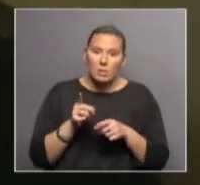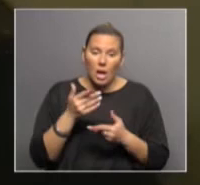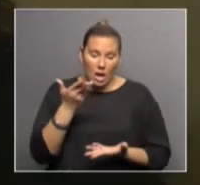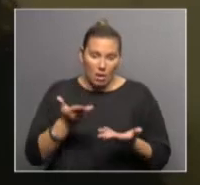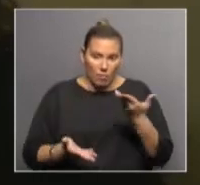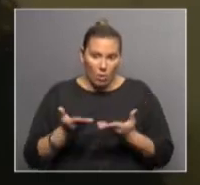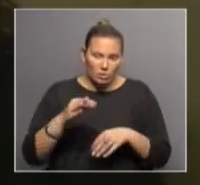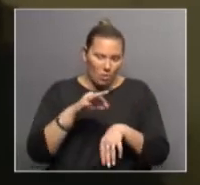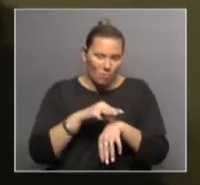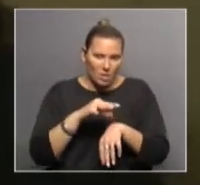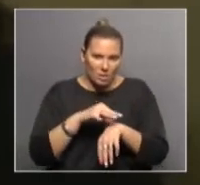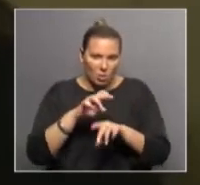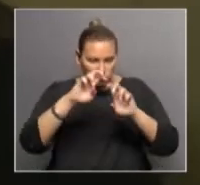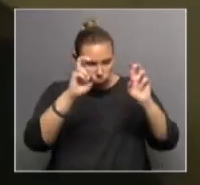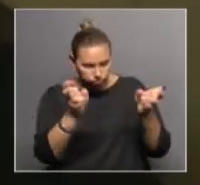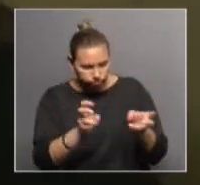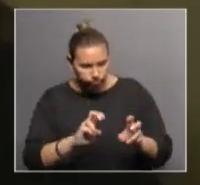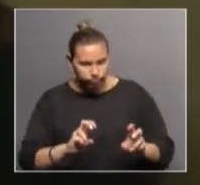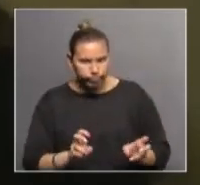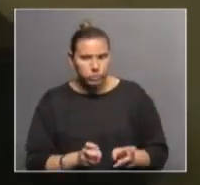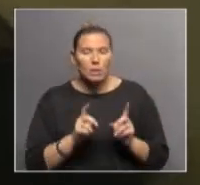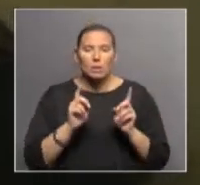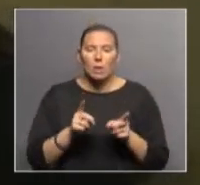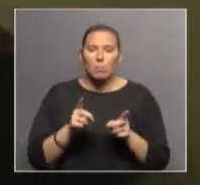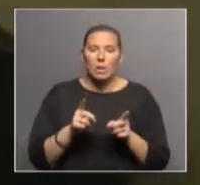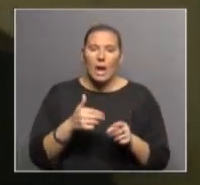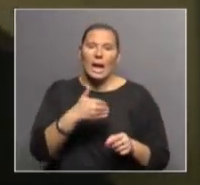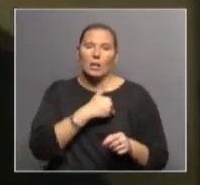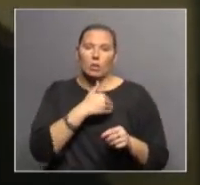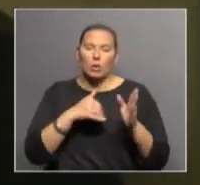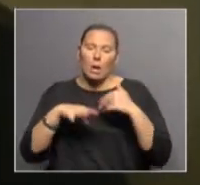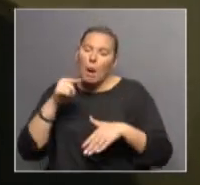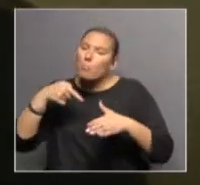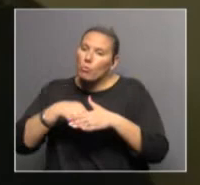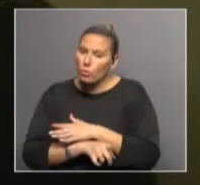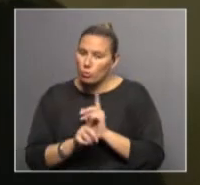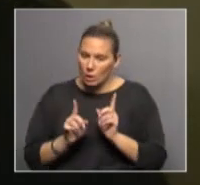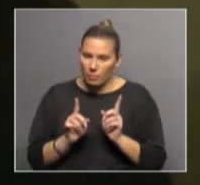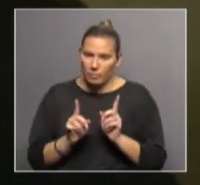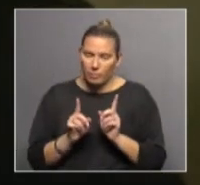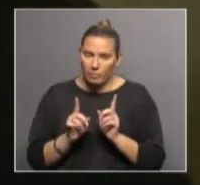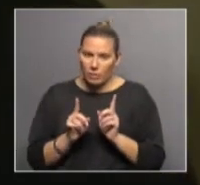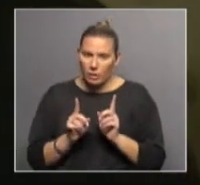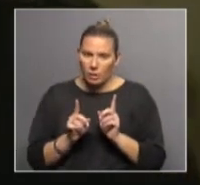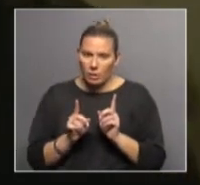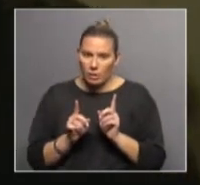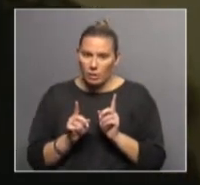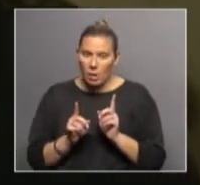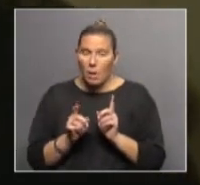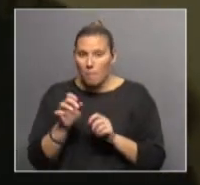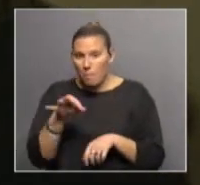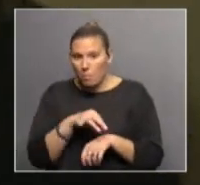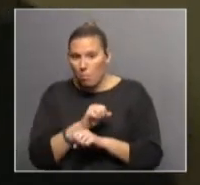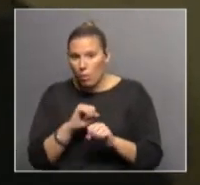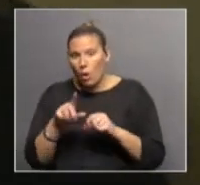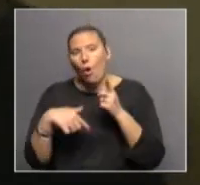evaluación clínica del médico, una evaluación cardiológica más exhaustiva, donde puede